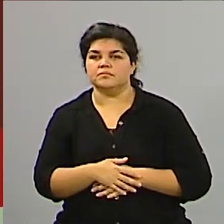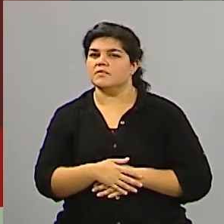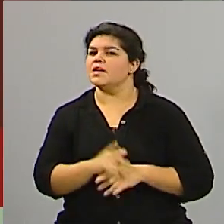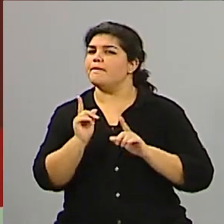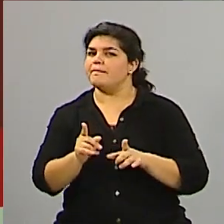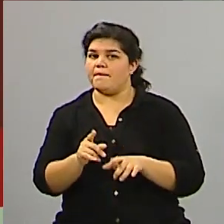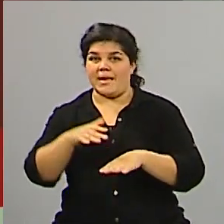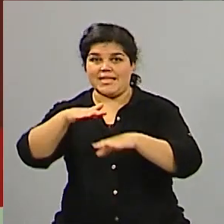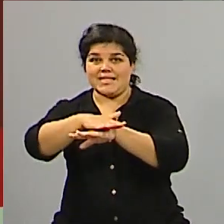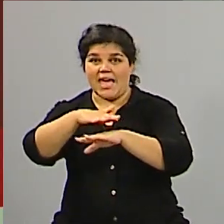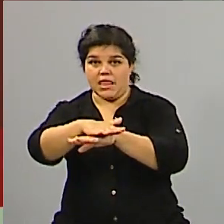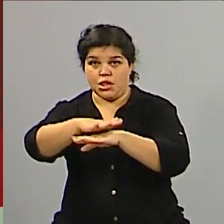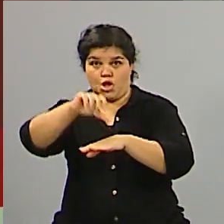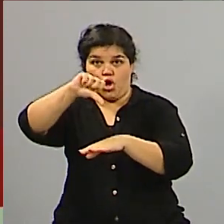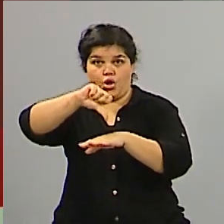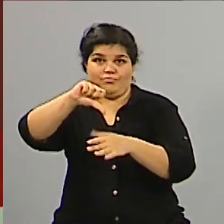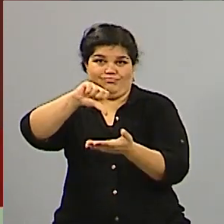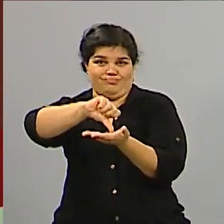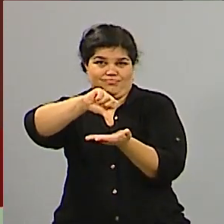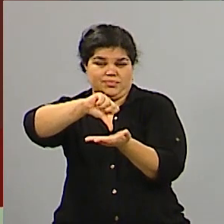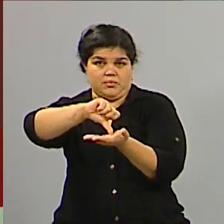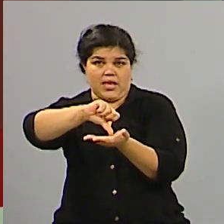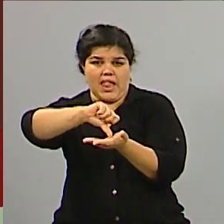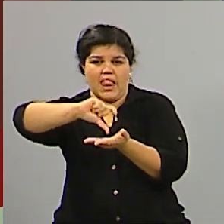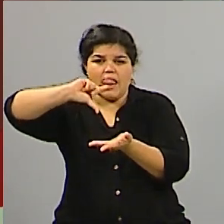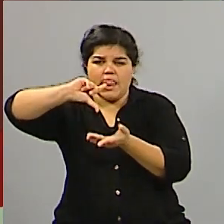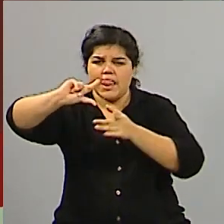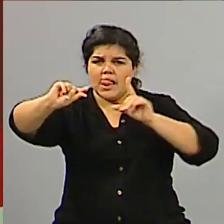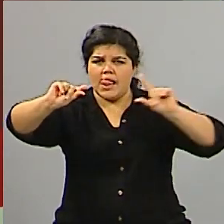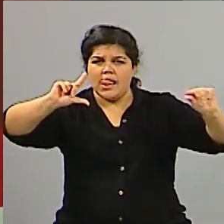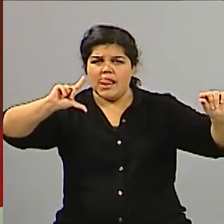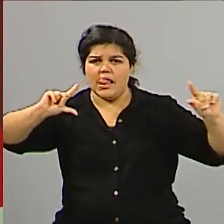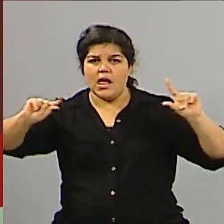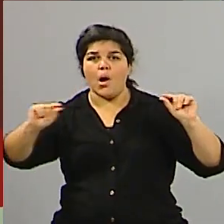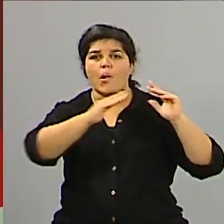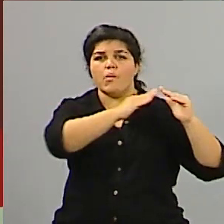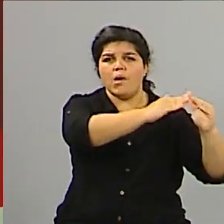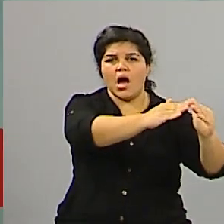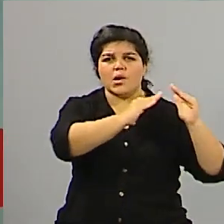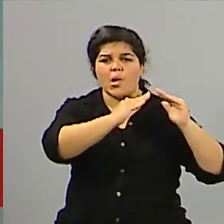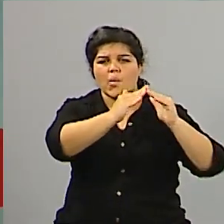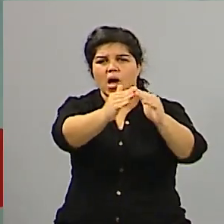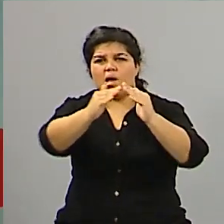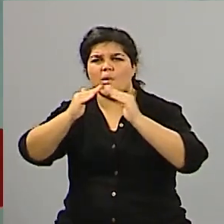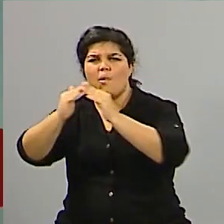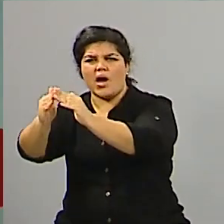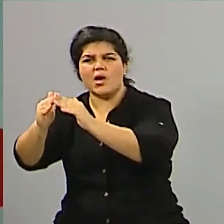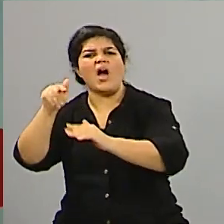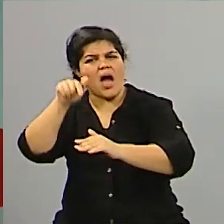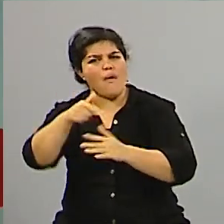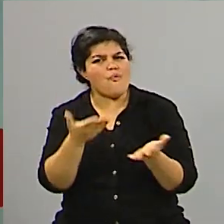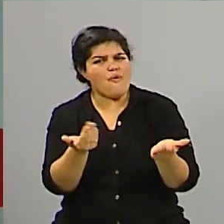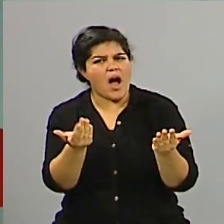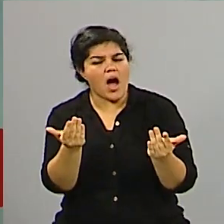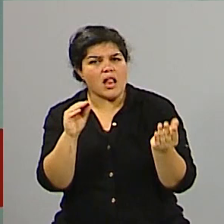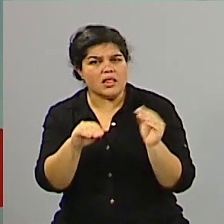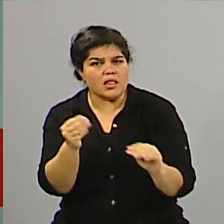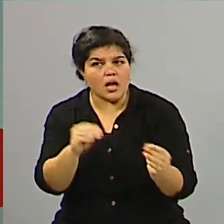Bueno, aquí estamos en un nuevo bloque de Chat Político, 30 de la TDA, 22 de Supercanal HD. También nos pueden volver a ver en nuestro canal de